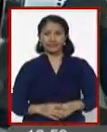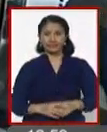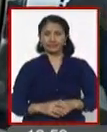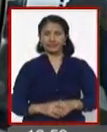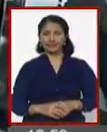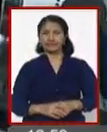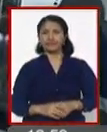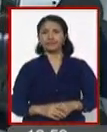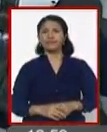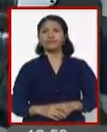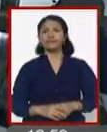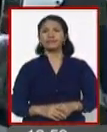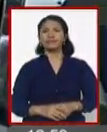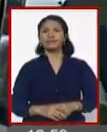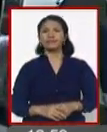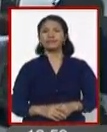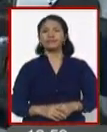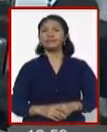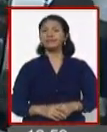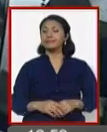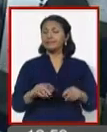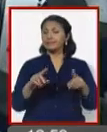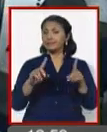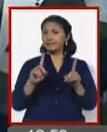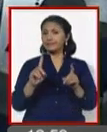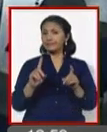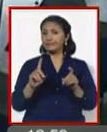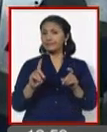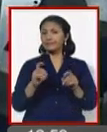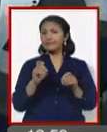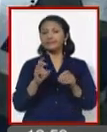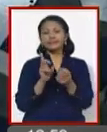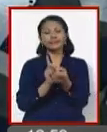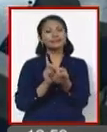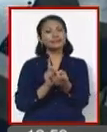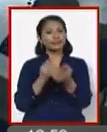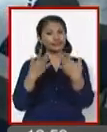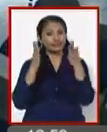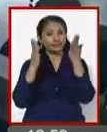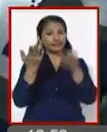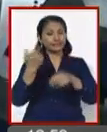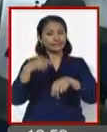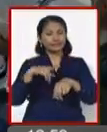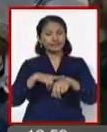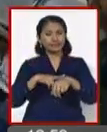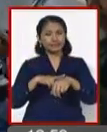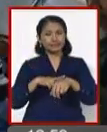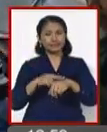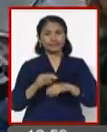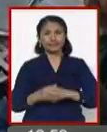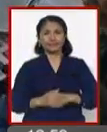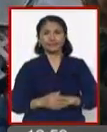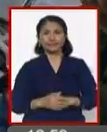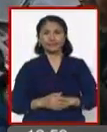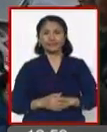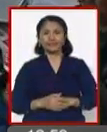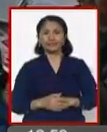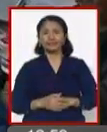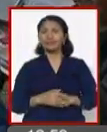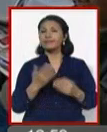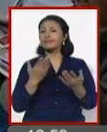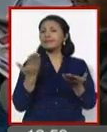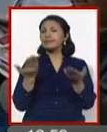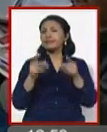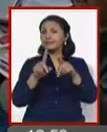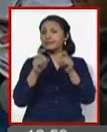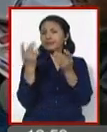emergencia, pero sí. Pero, atención, consulta, ¿qué le han dicho? No, le están atendiendo normal. Sí, normal. ¿De dónde viene